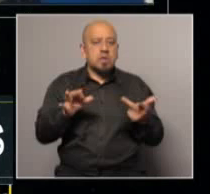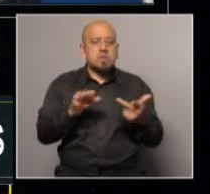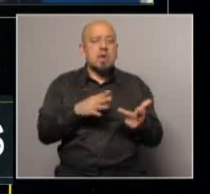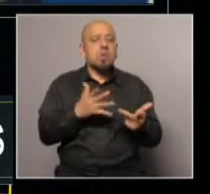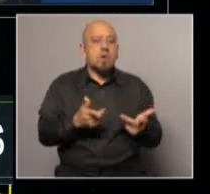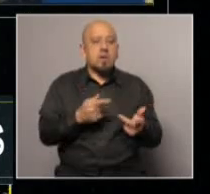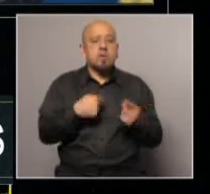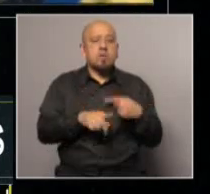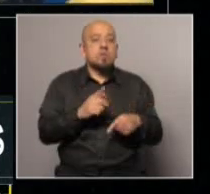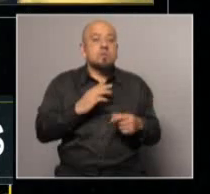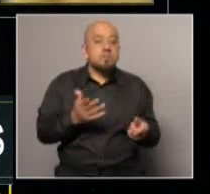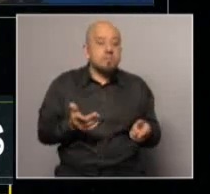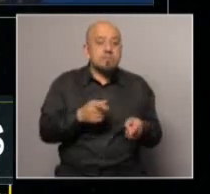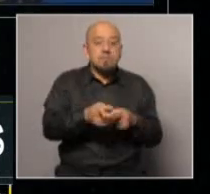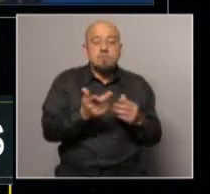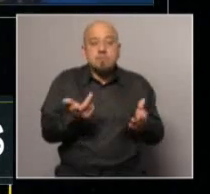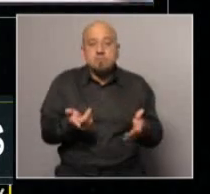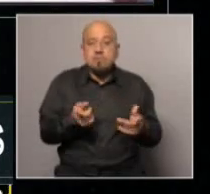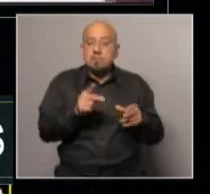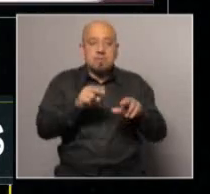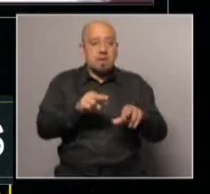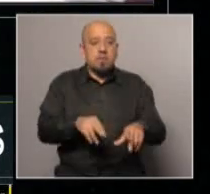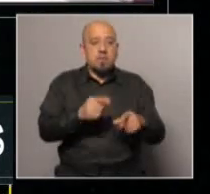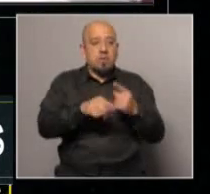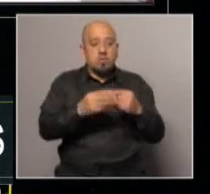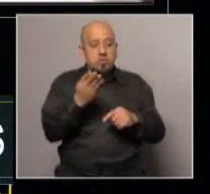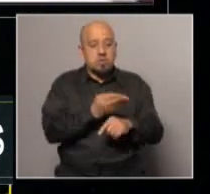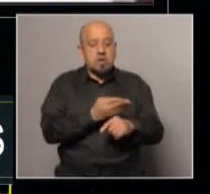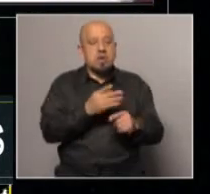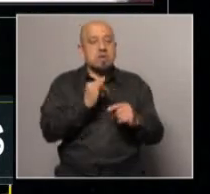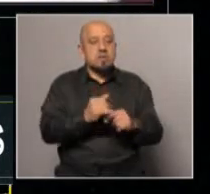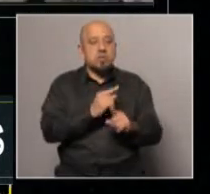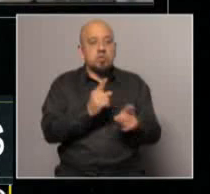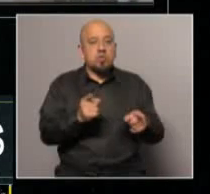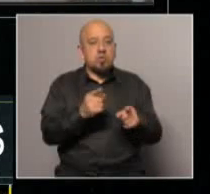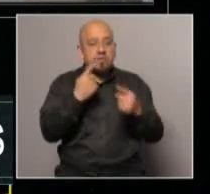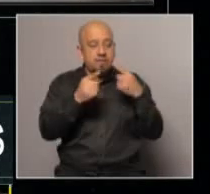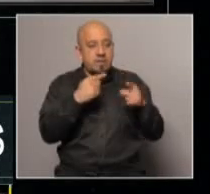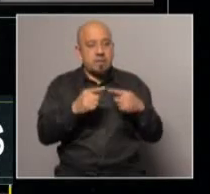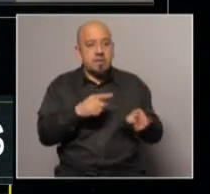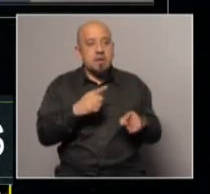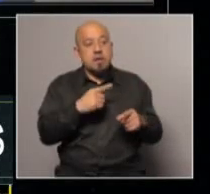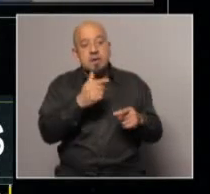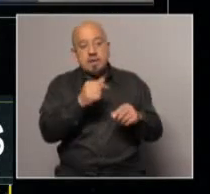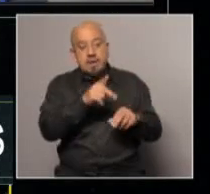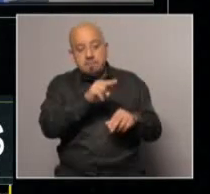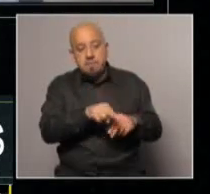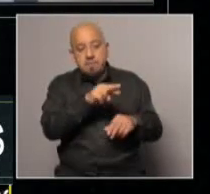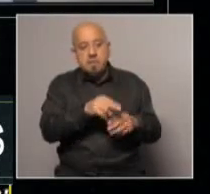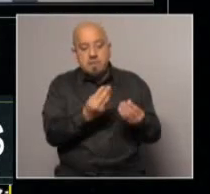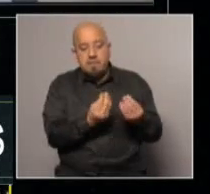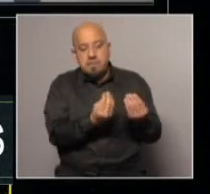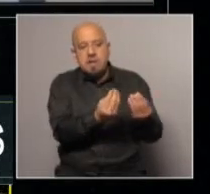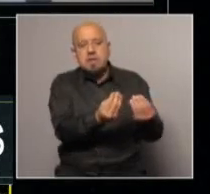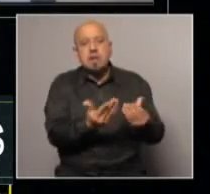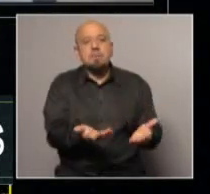el tratamiento, va a ser la misma proporción, claro, si van a ser distintos o si es de otra planta, todo eso no lo sé. Bueno, tiene que